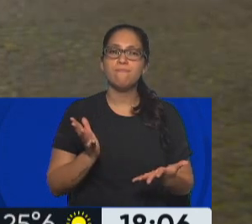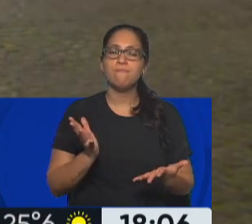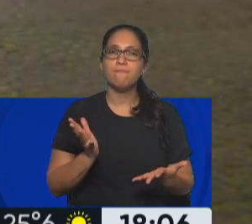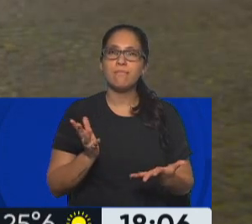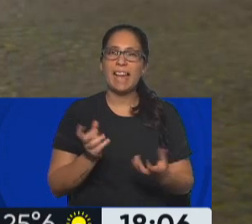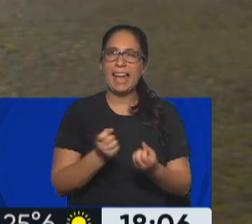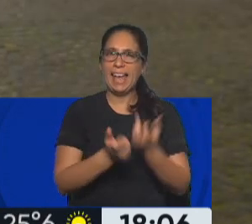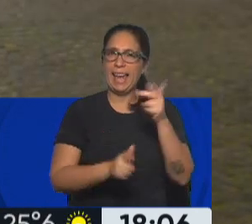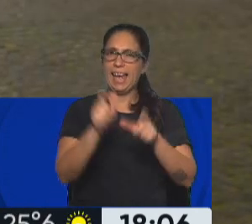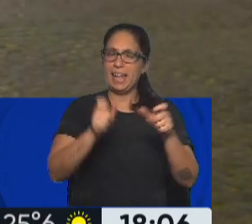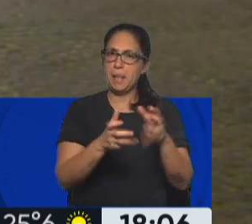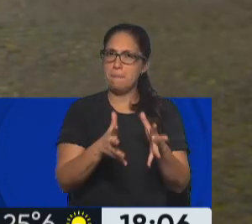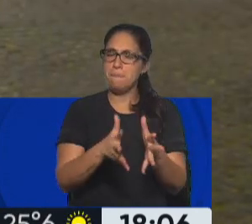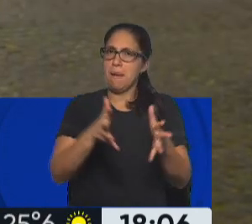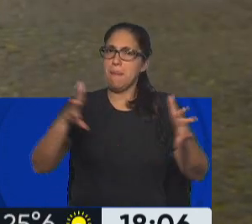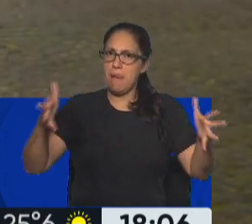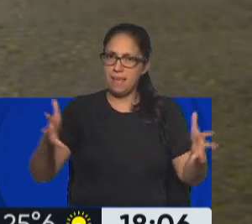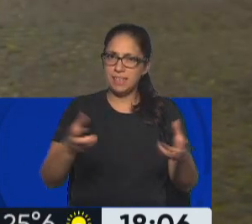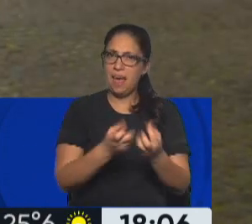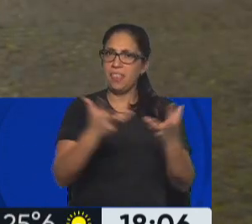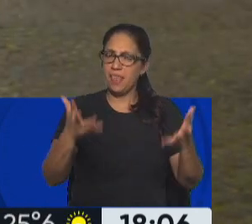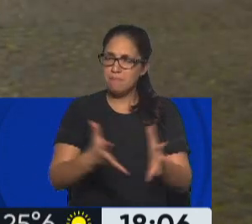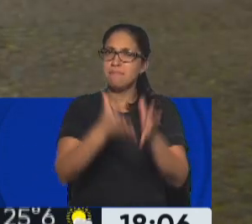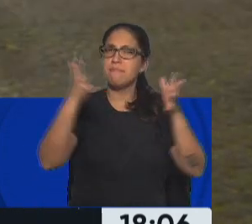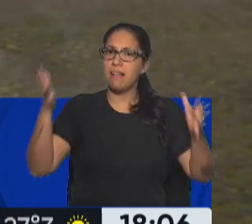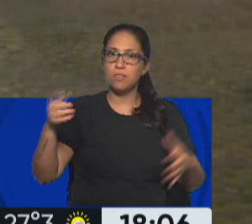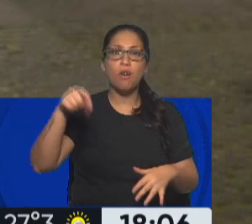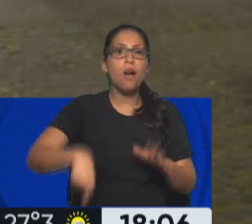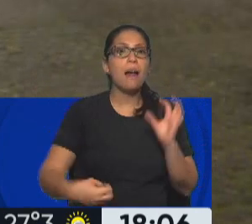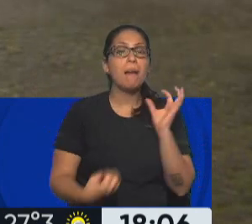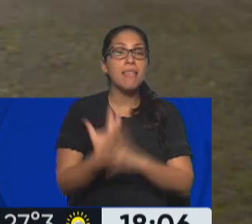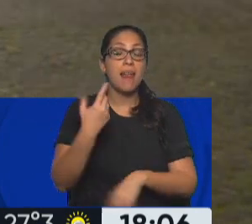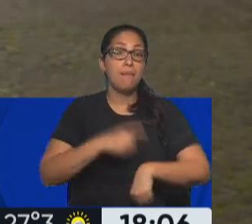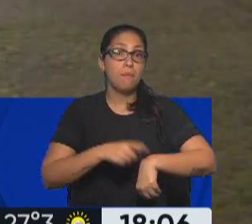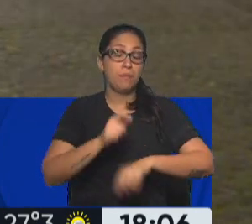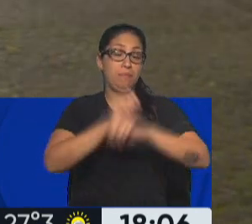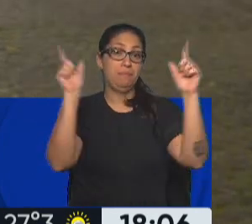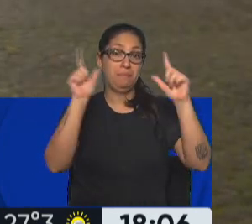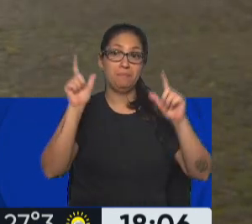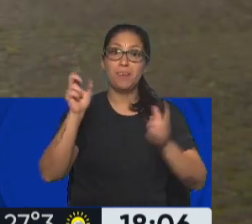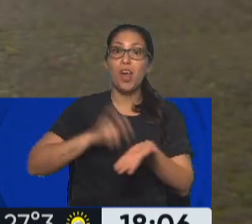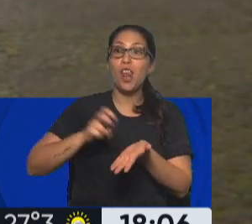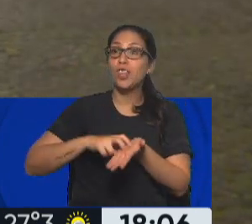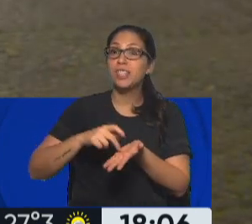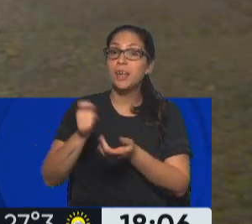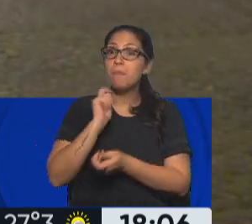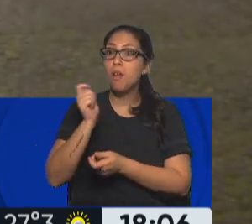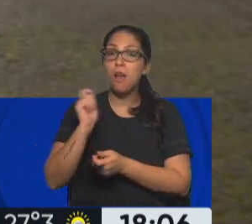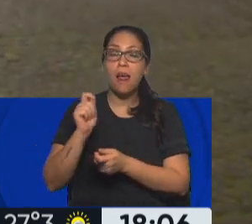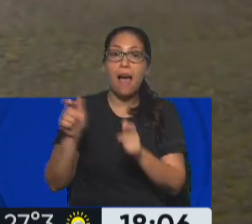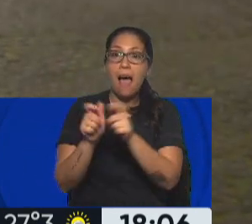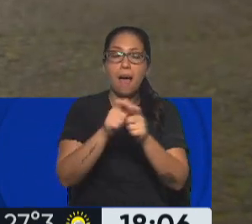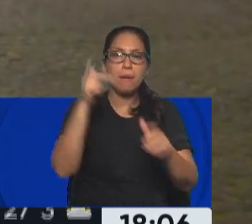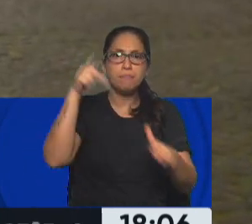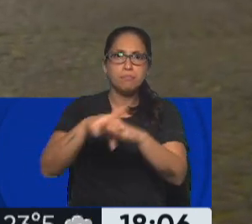más gente todavía. Y hubo un momento en la mañana de hoy realmente sorprendente, porque hasta los canales de televisión se quedaron sin transmisión, en